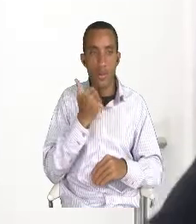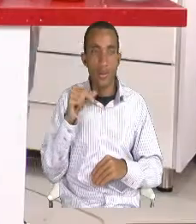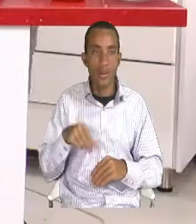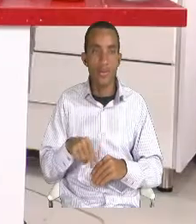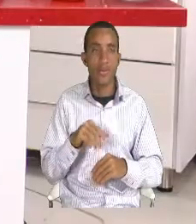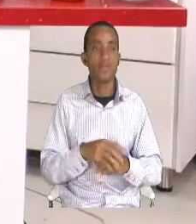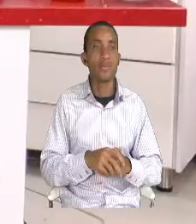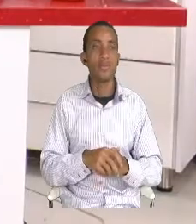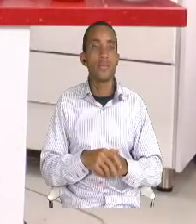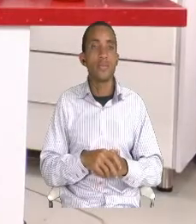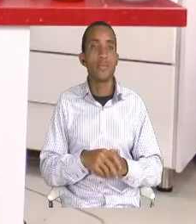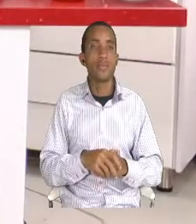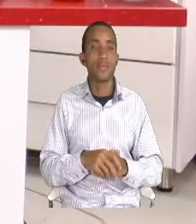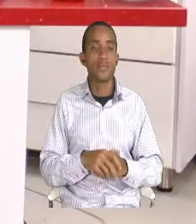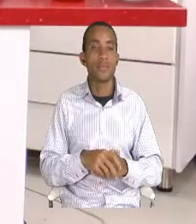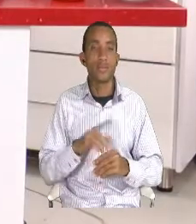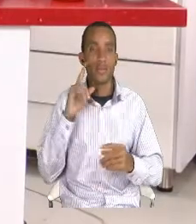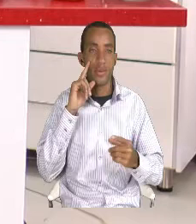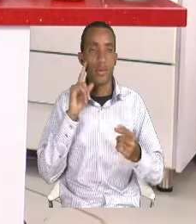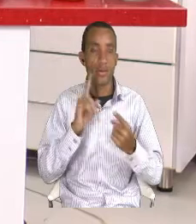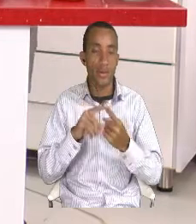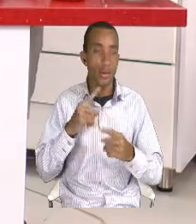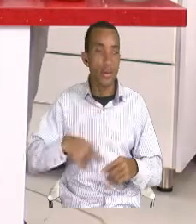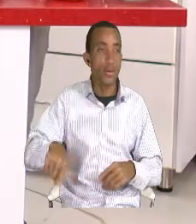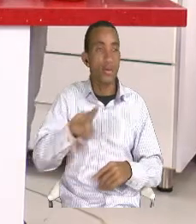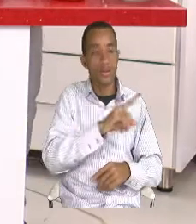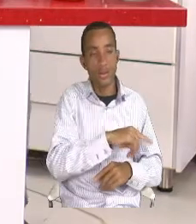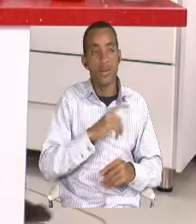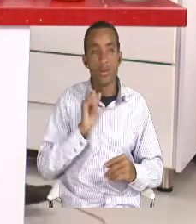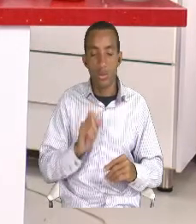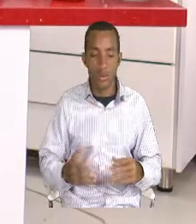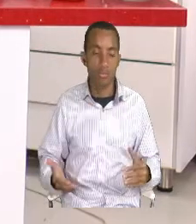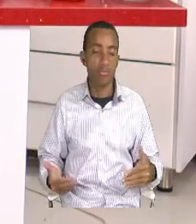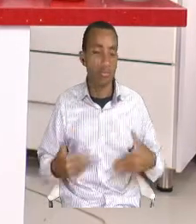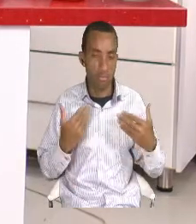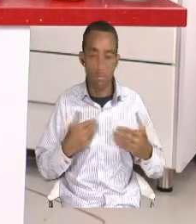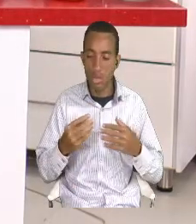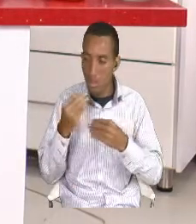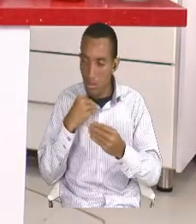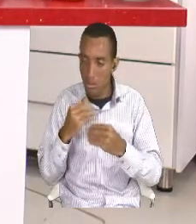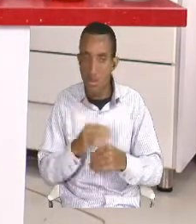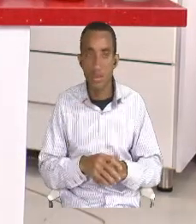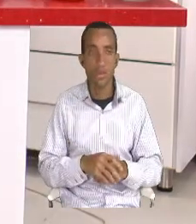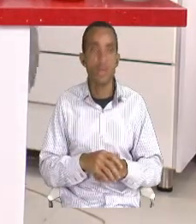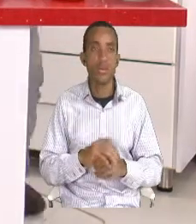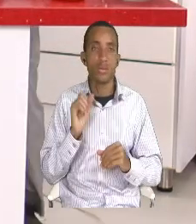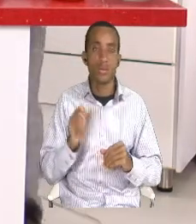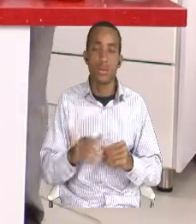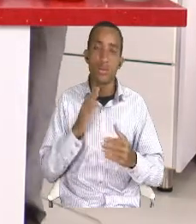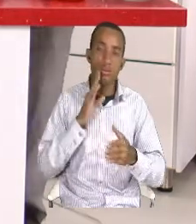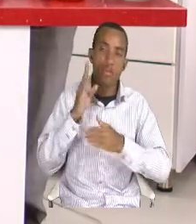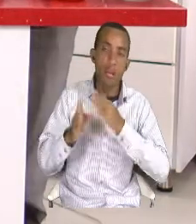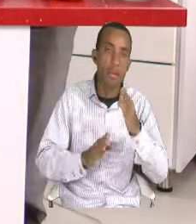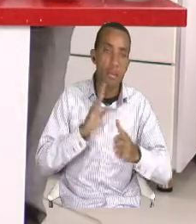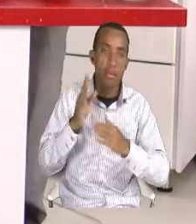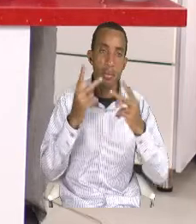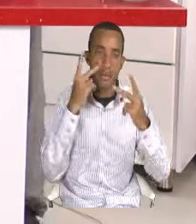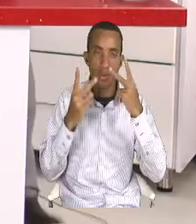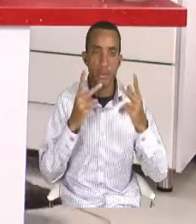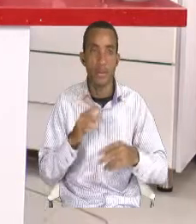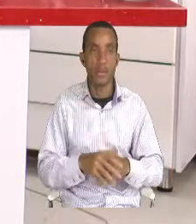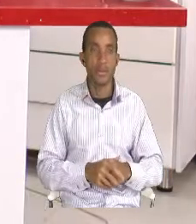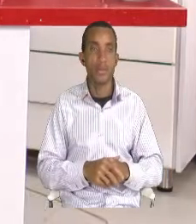ahí... Es la idea, que la gente quede contenta con nuestra comida. Para que nos sigan visitando y nos recomienden. Voy a